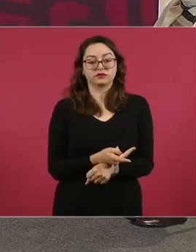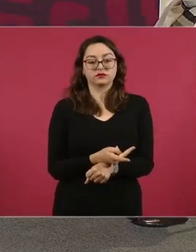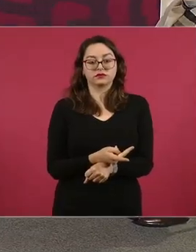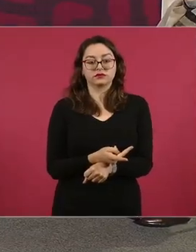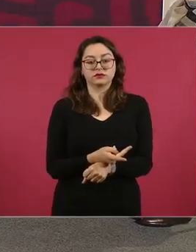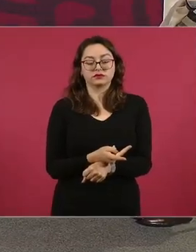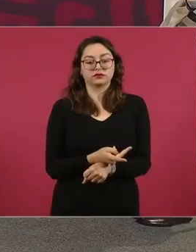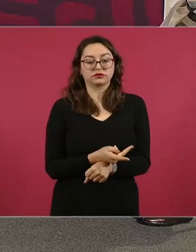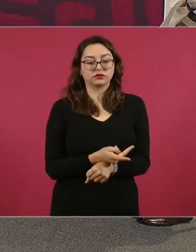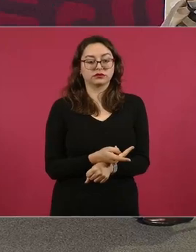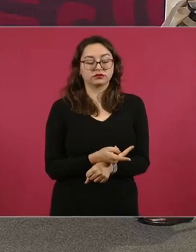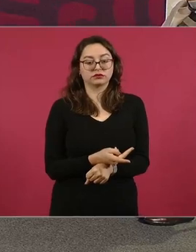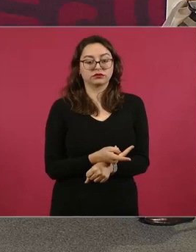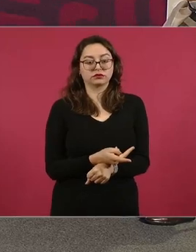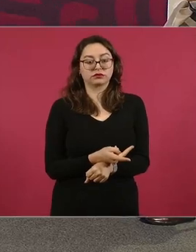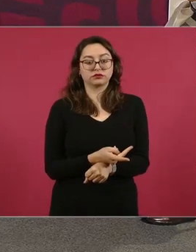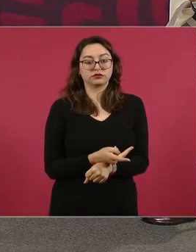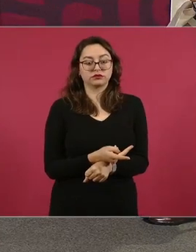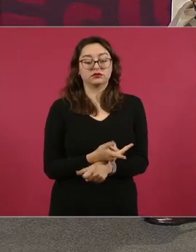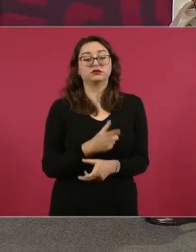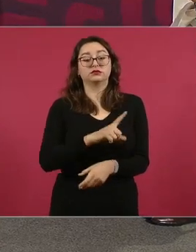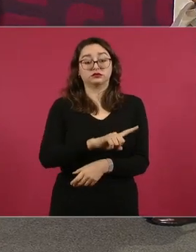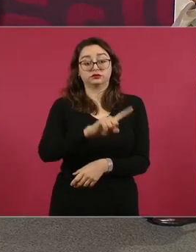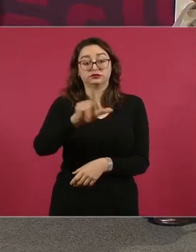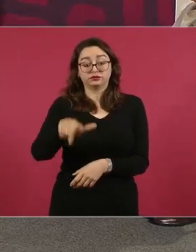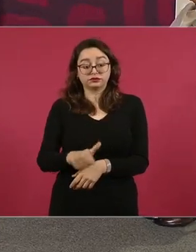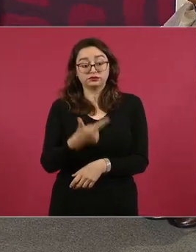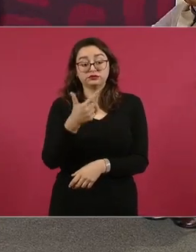lo que hizo García Luna?